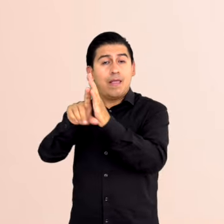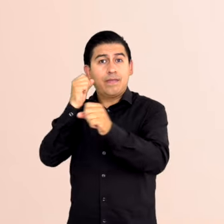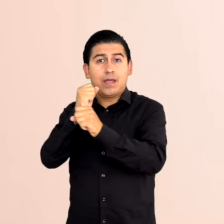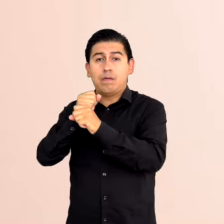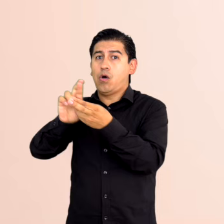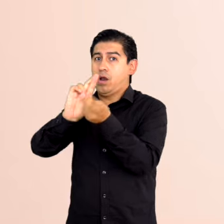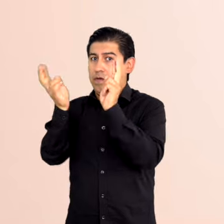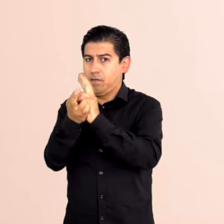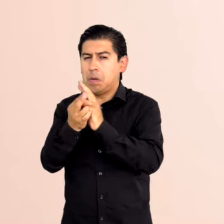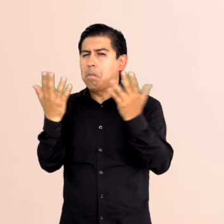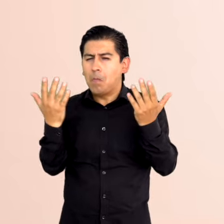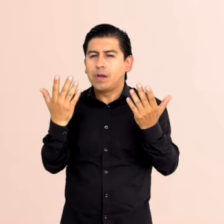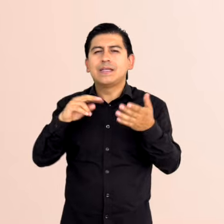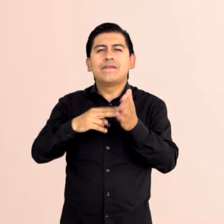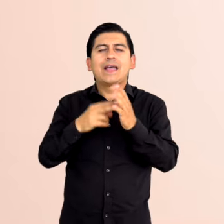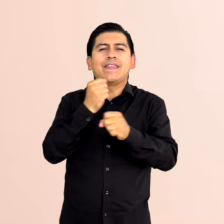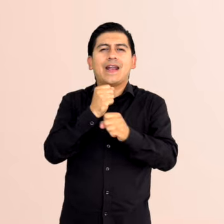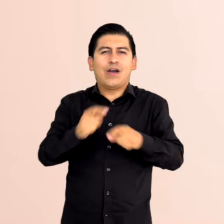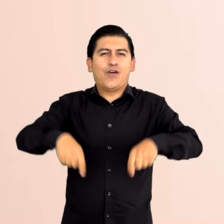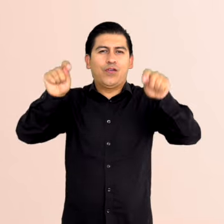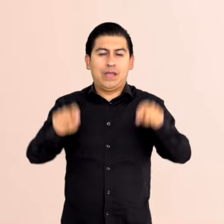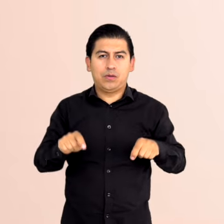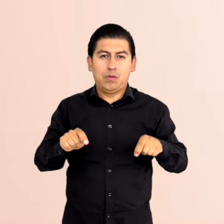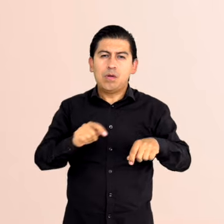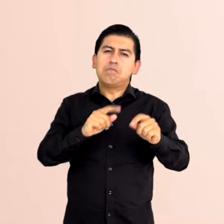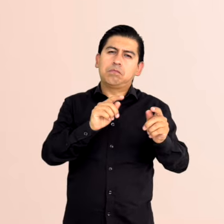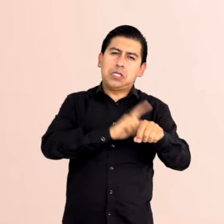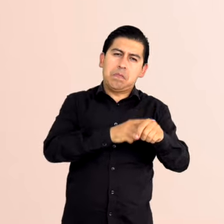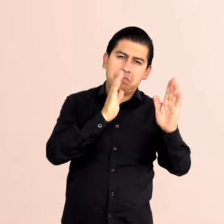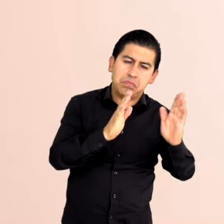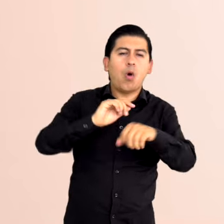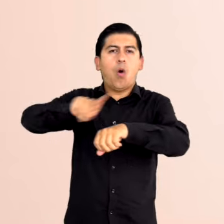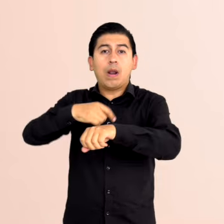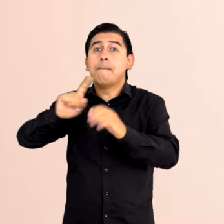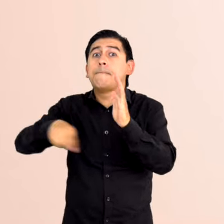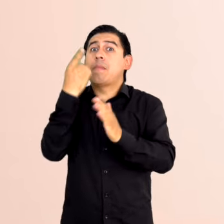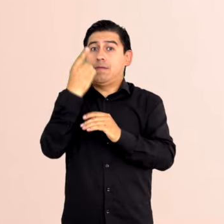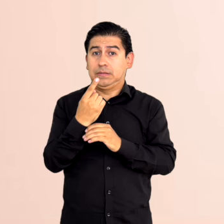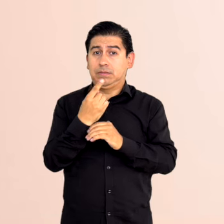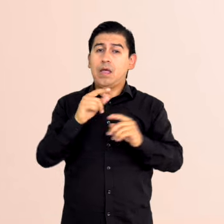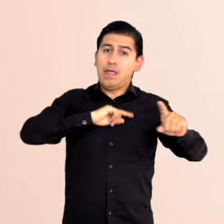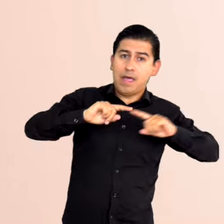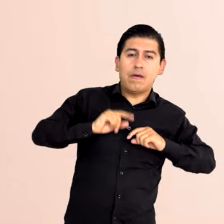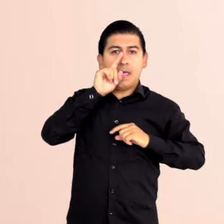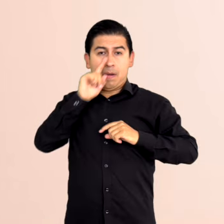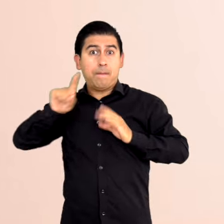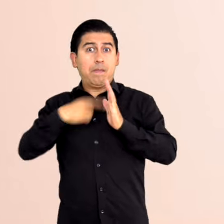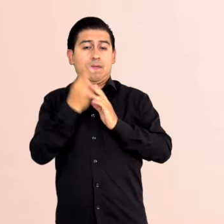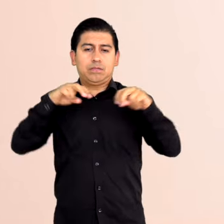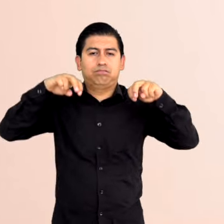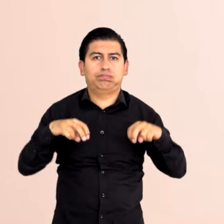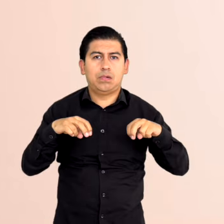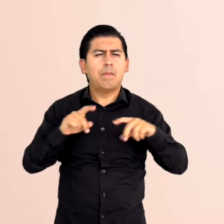y reformar el Código de Trabajo para el contrato de trabajo a plazo fijo y por horas, cuando se celebre por primera vez entre el mismo empleador y